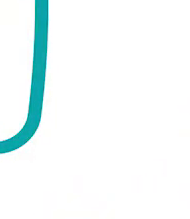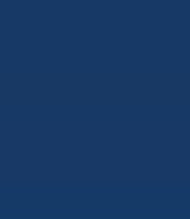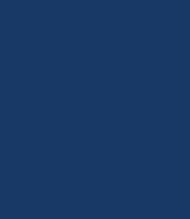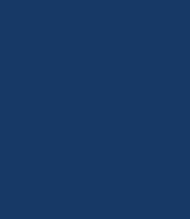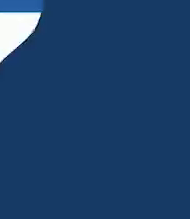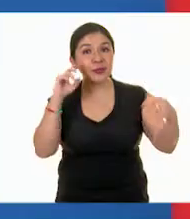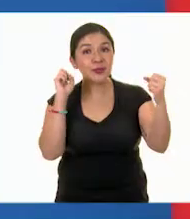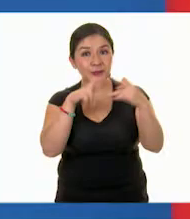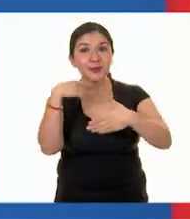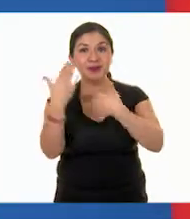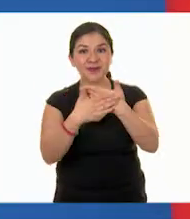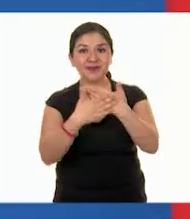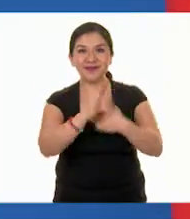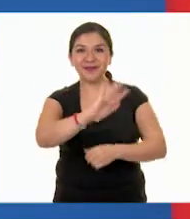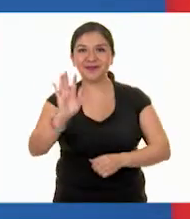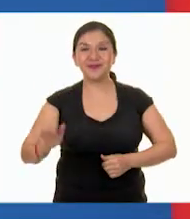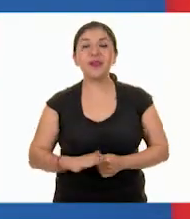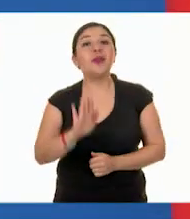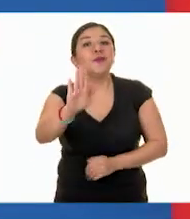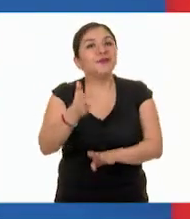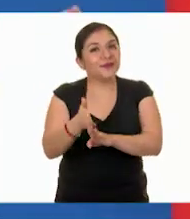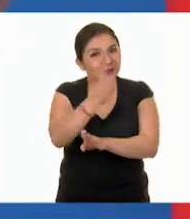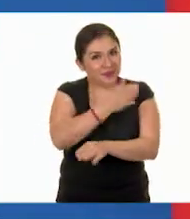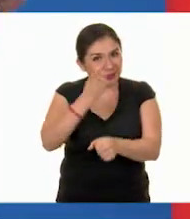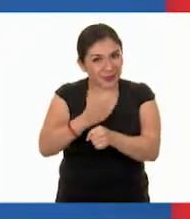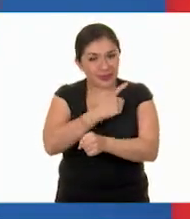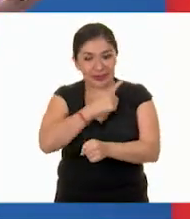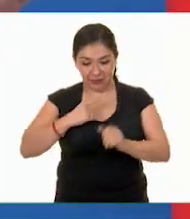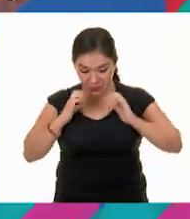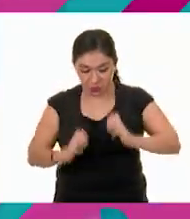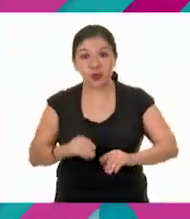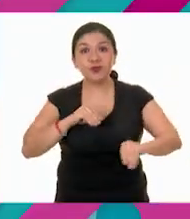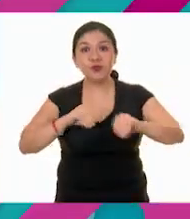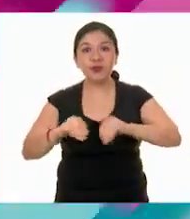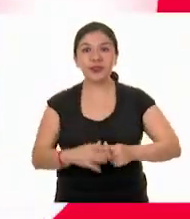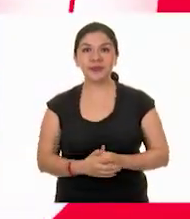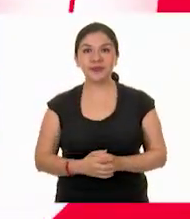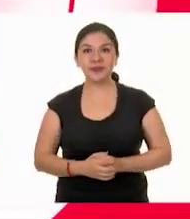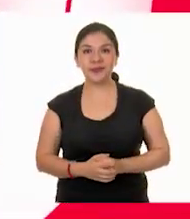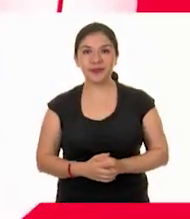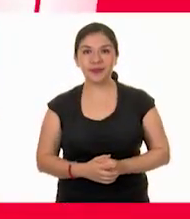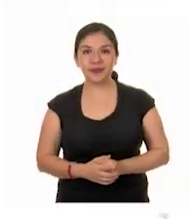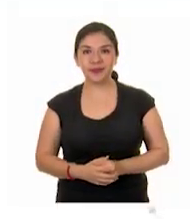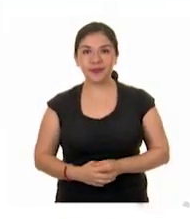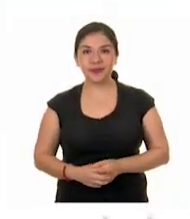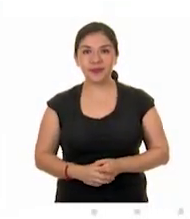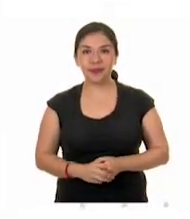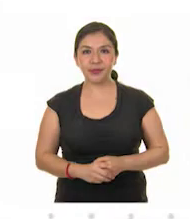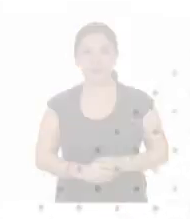Nos vemos hasta la próxima. Pero antes, a movernos un poco.